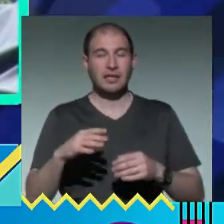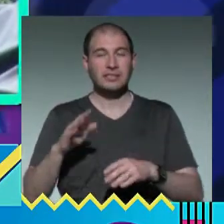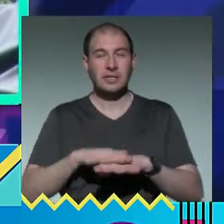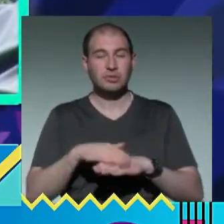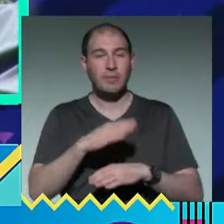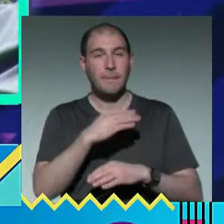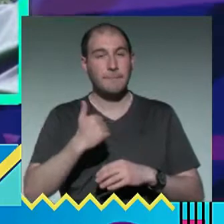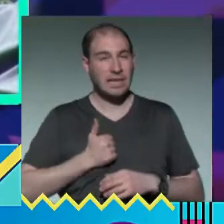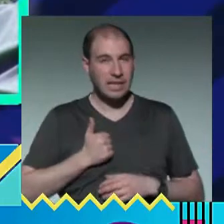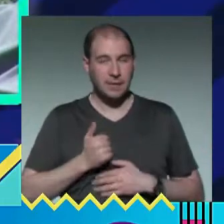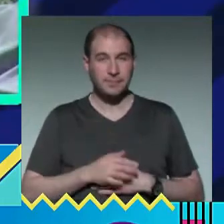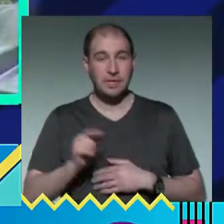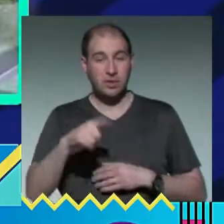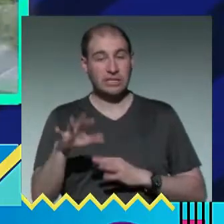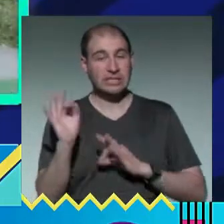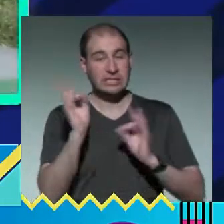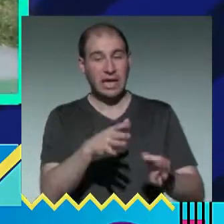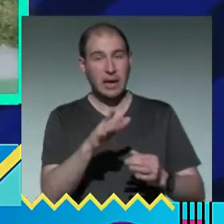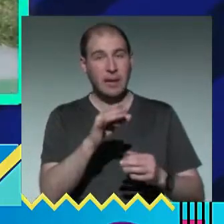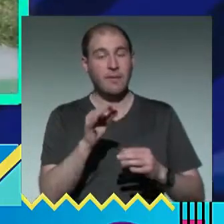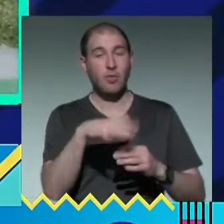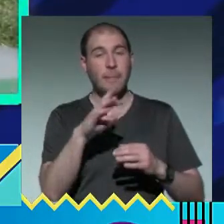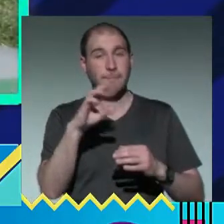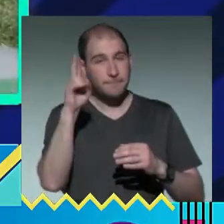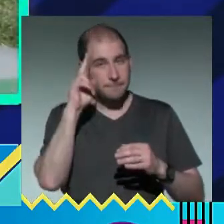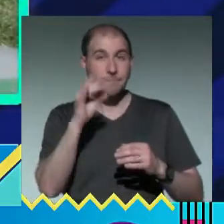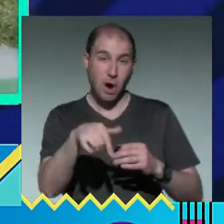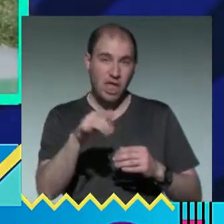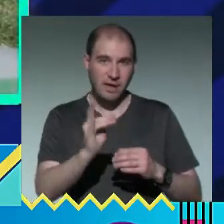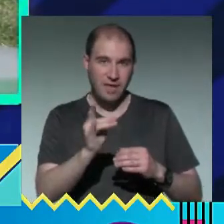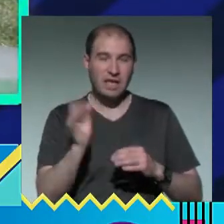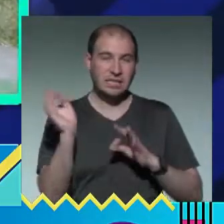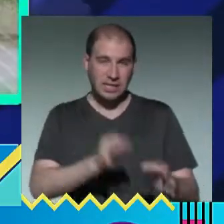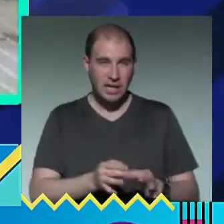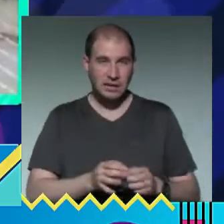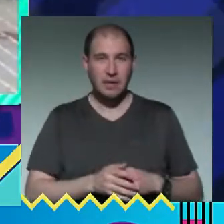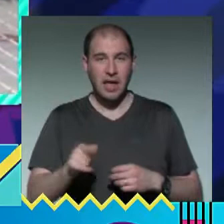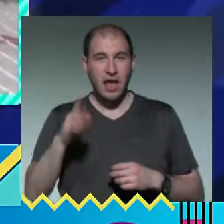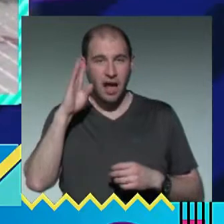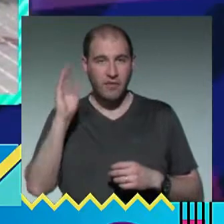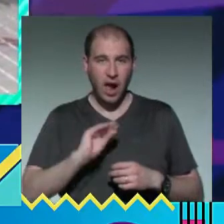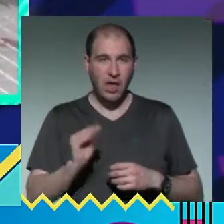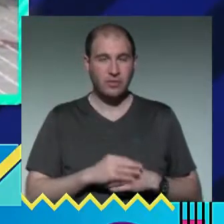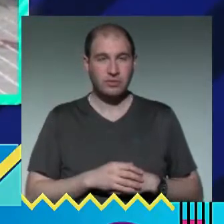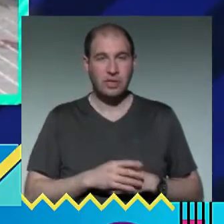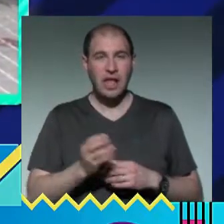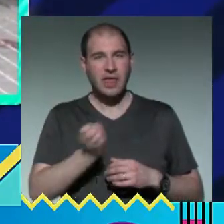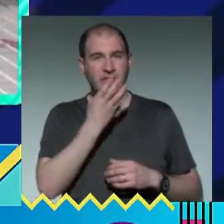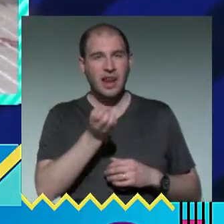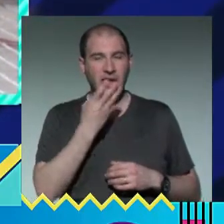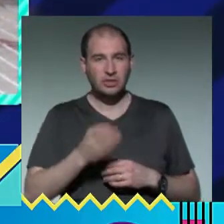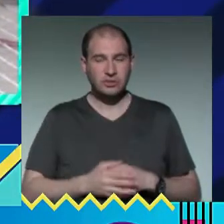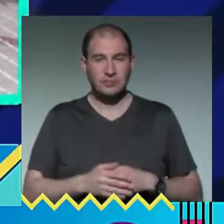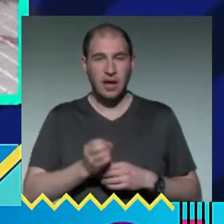militares. Cuando llega al Alto Perú, a Bolivia, el abogado da una declaración,